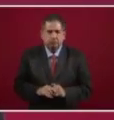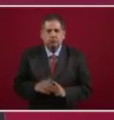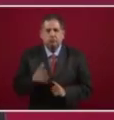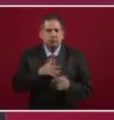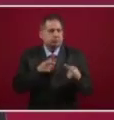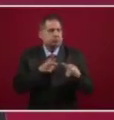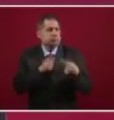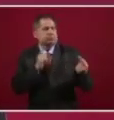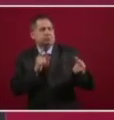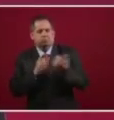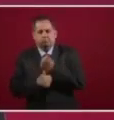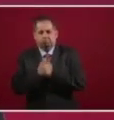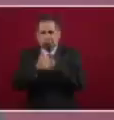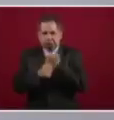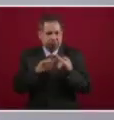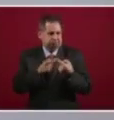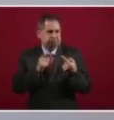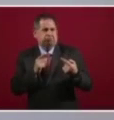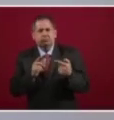tengo adversarios